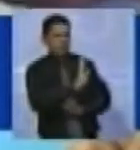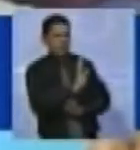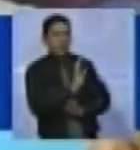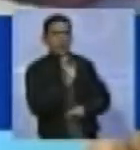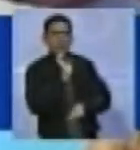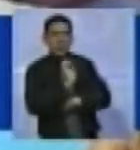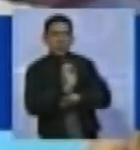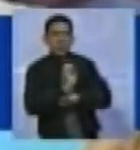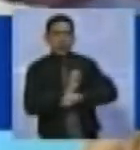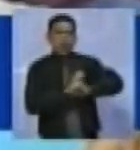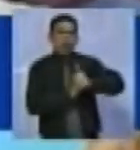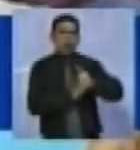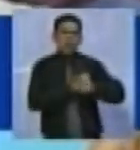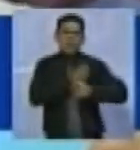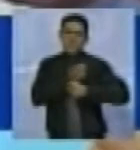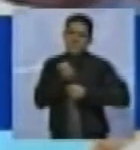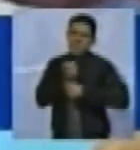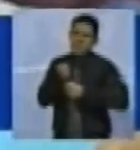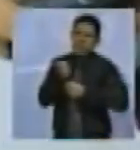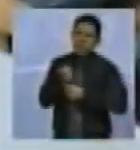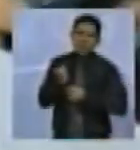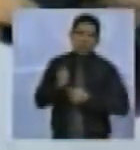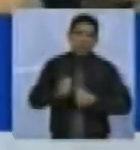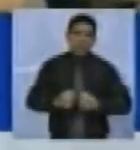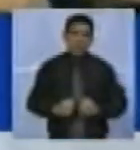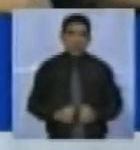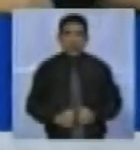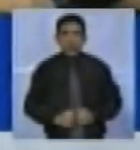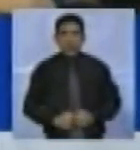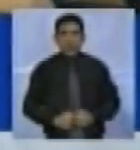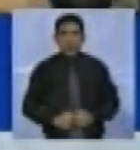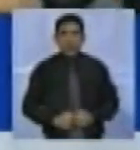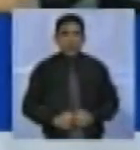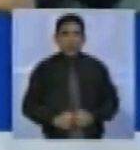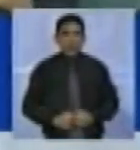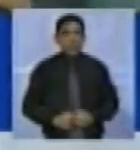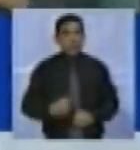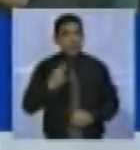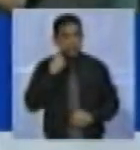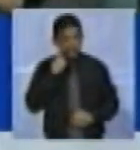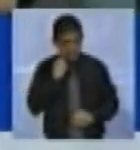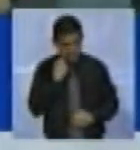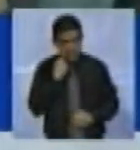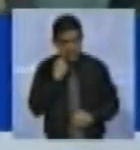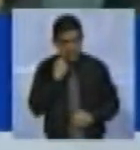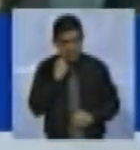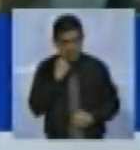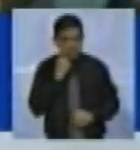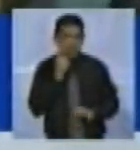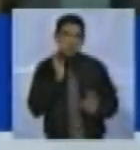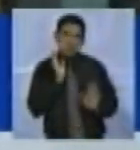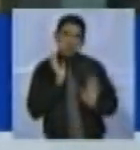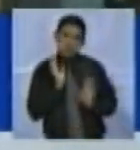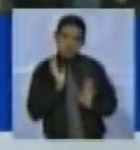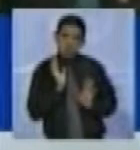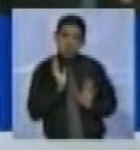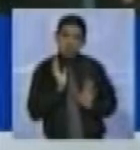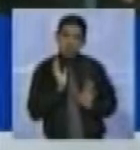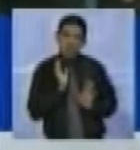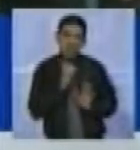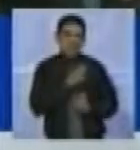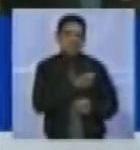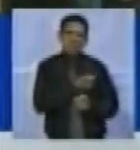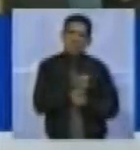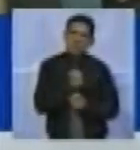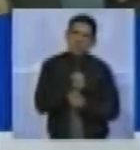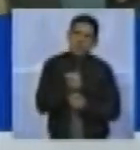hay presiones para perjudicar a su defendido. Vamos, hemos acabado de apelar la decisión por considerada infundada,